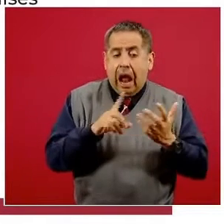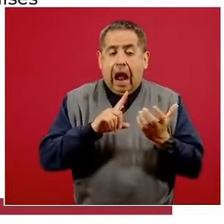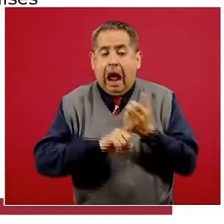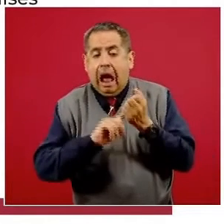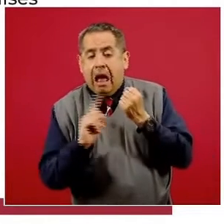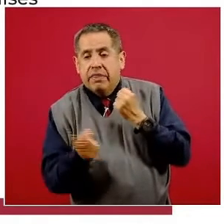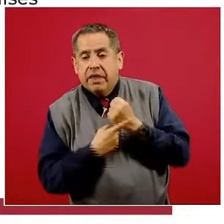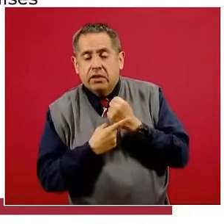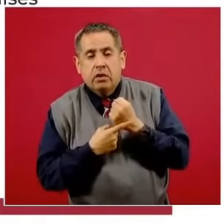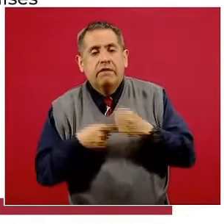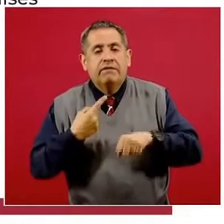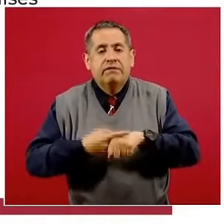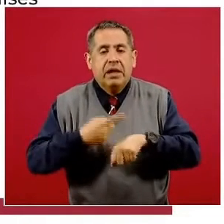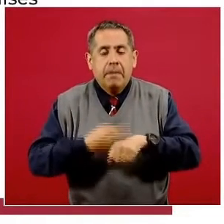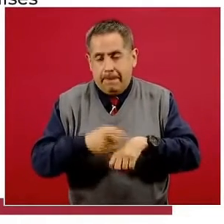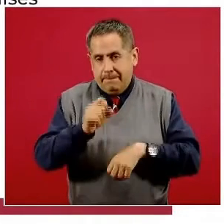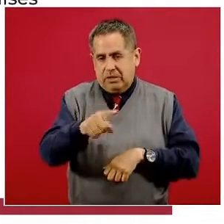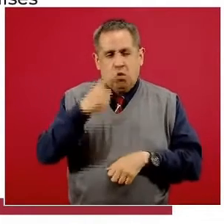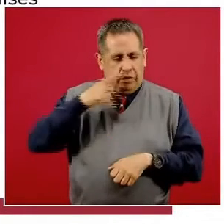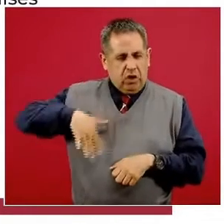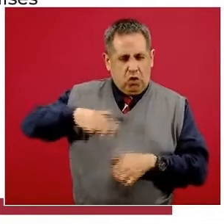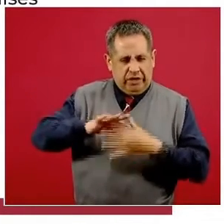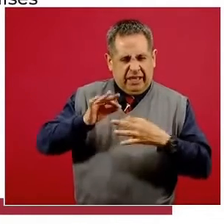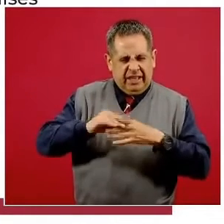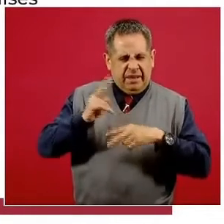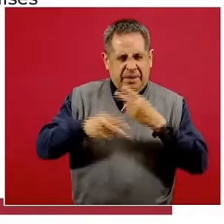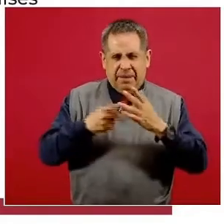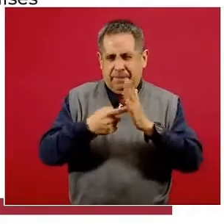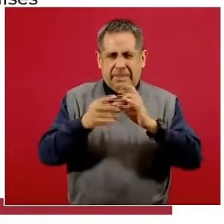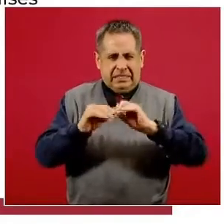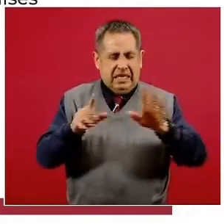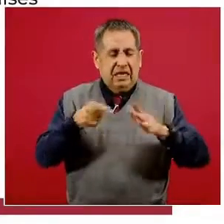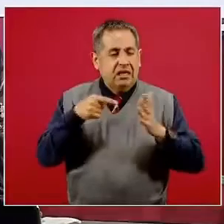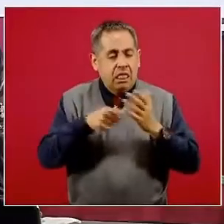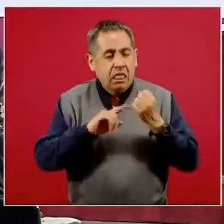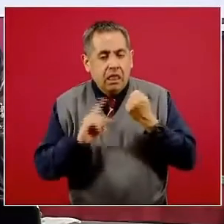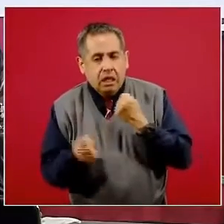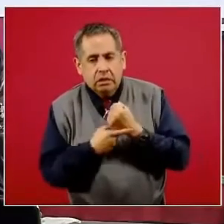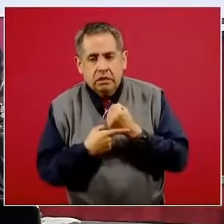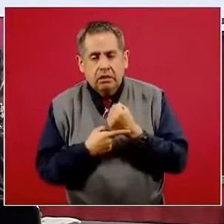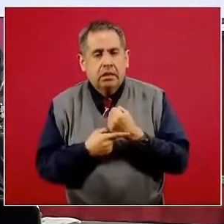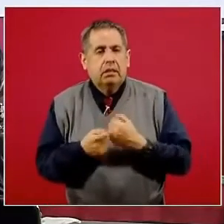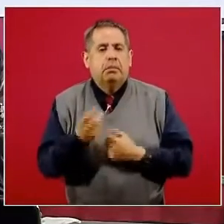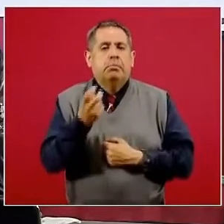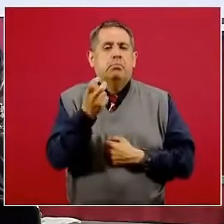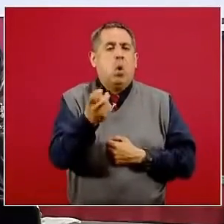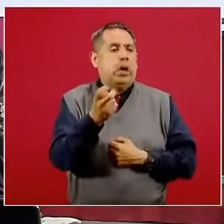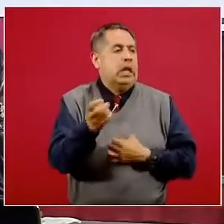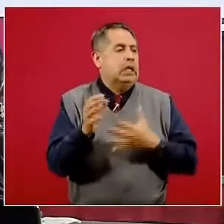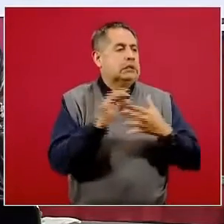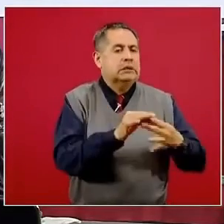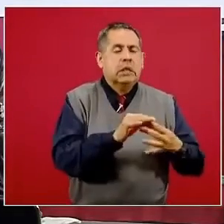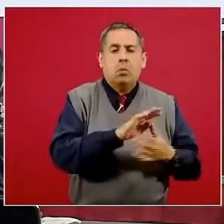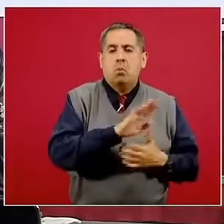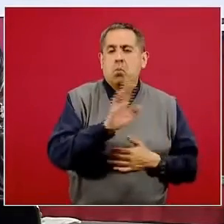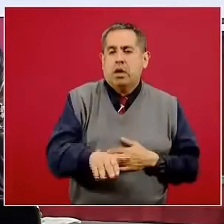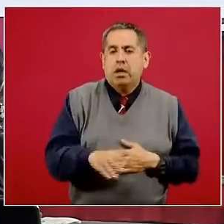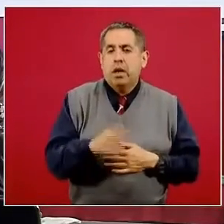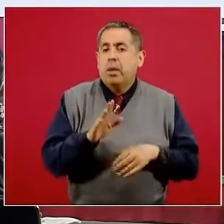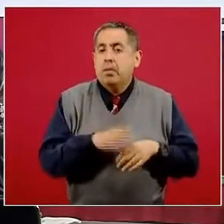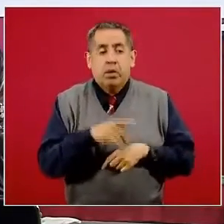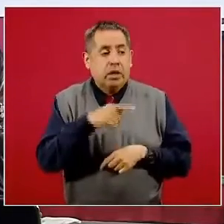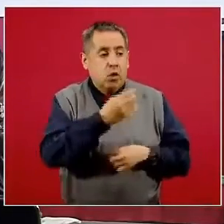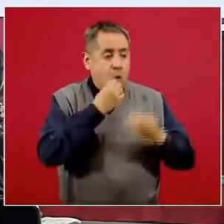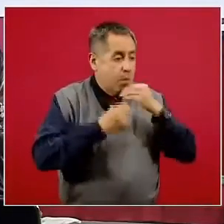a nivel mundial, y en México ahorita lo van a ver de una manera muy, muy clara, que está asociada a un sistema de producción de alimentos